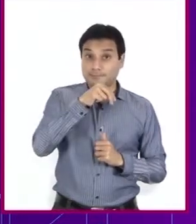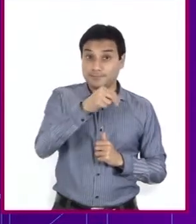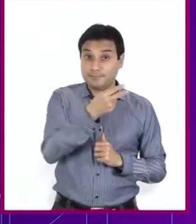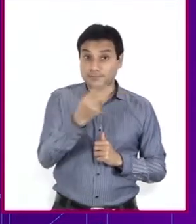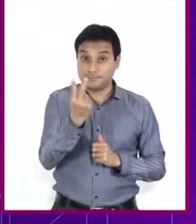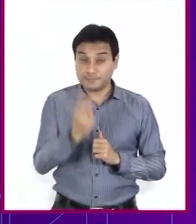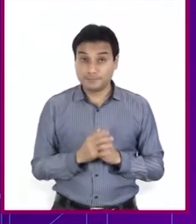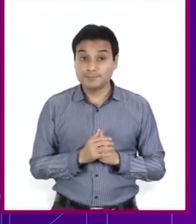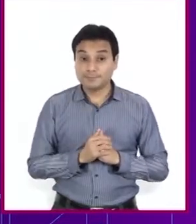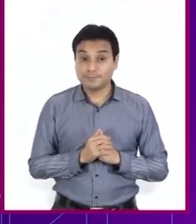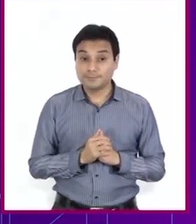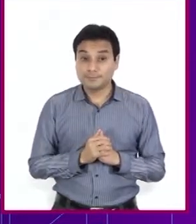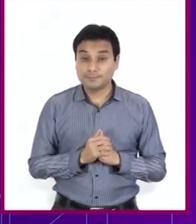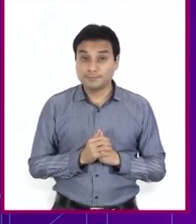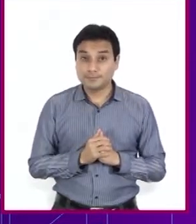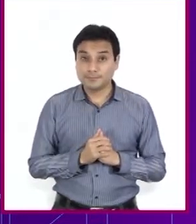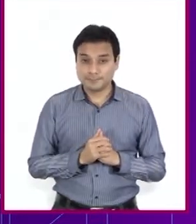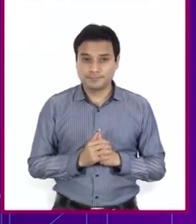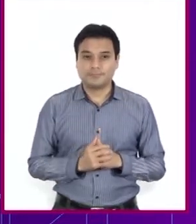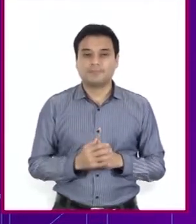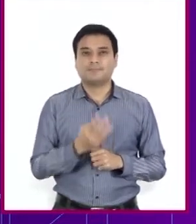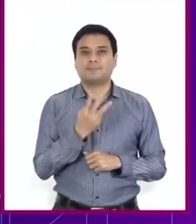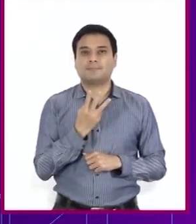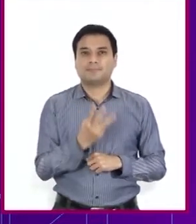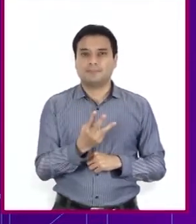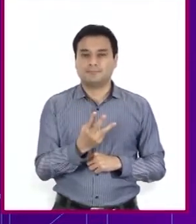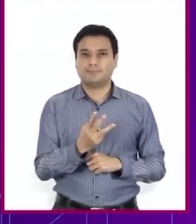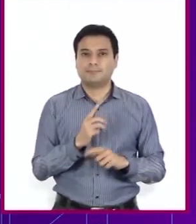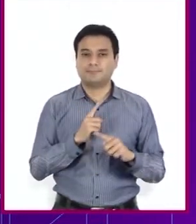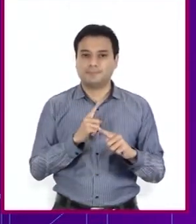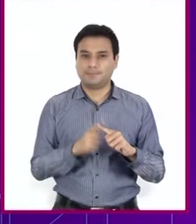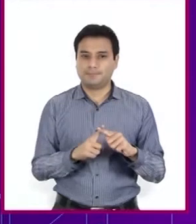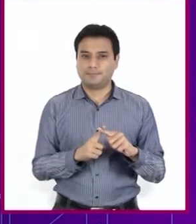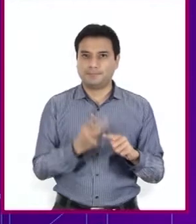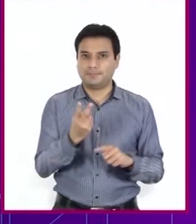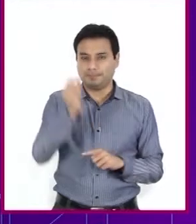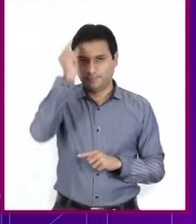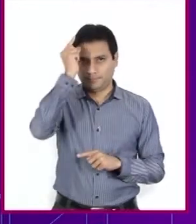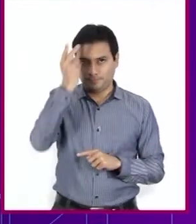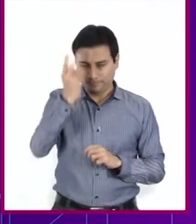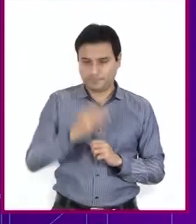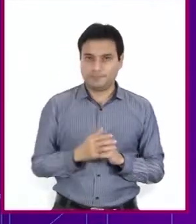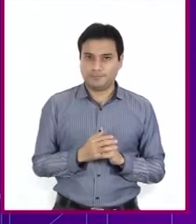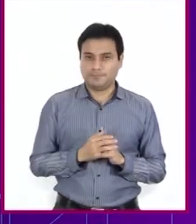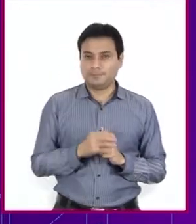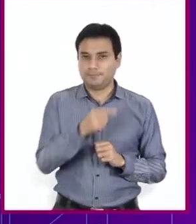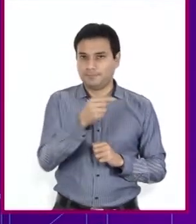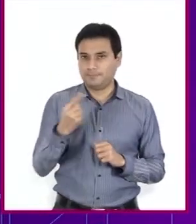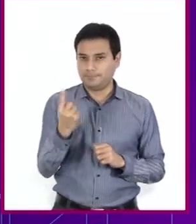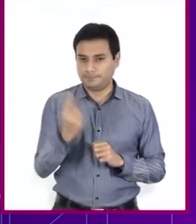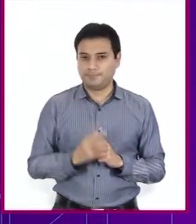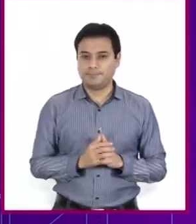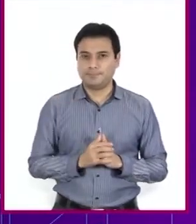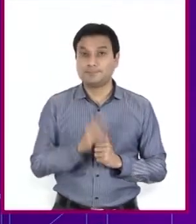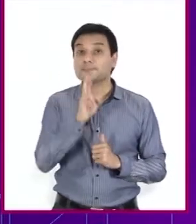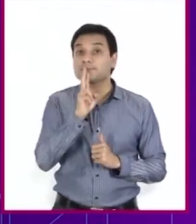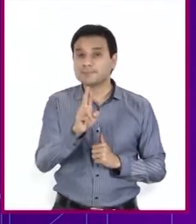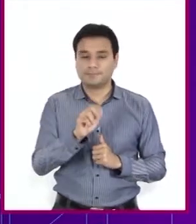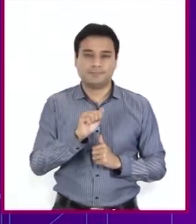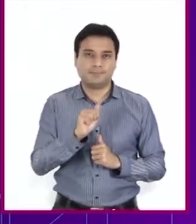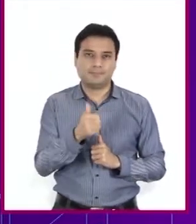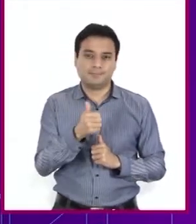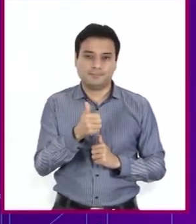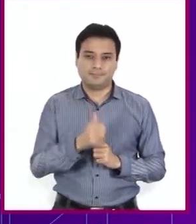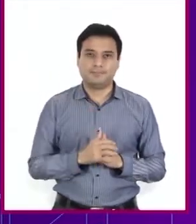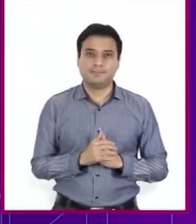es igual a 2, se tiene 3 por el cuadrado de 2 menos 1, que es igual a